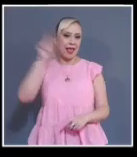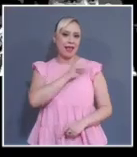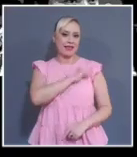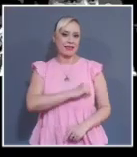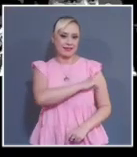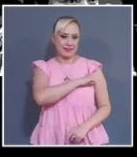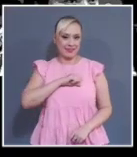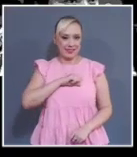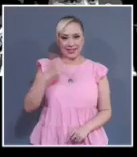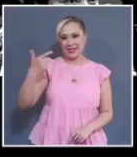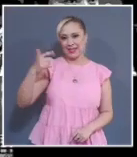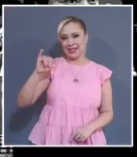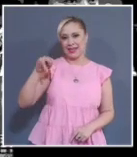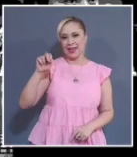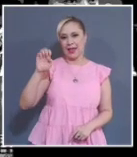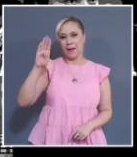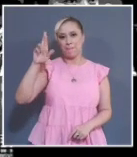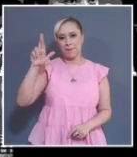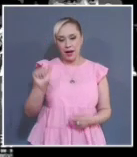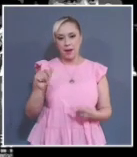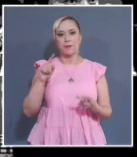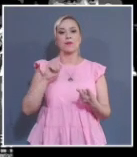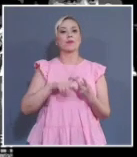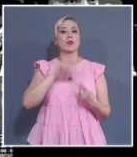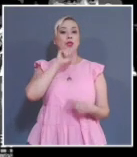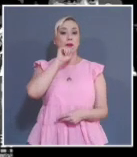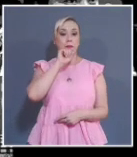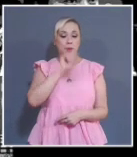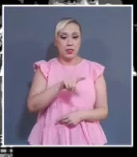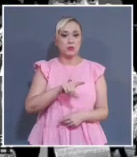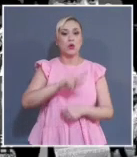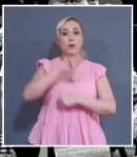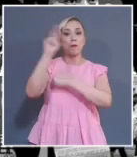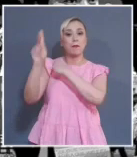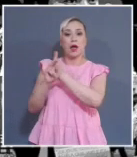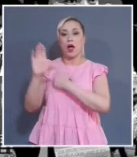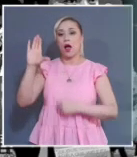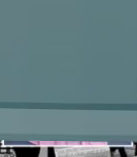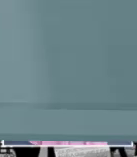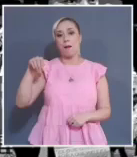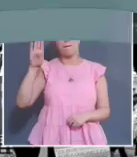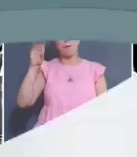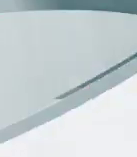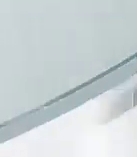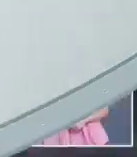Bajos, Camboya y Mauritania, naciones en donde este problema persiste.